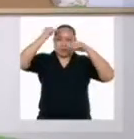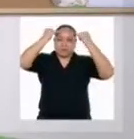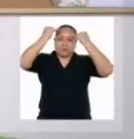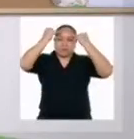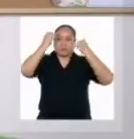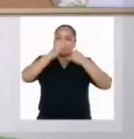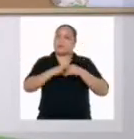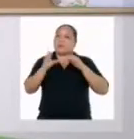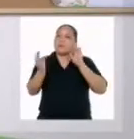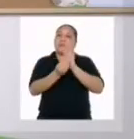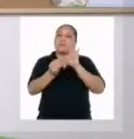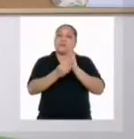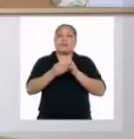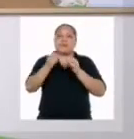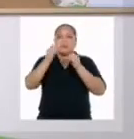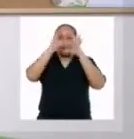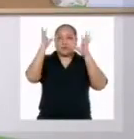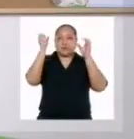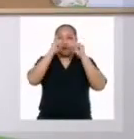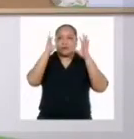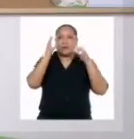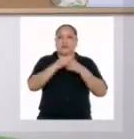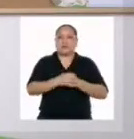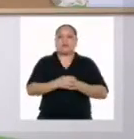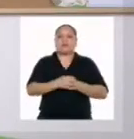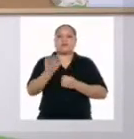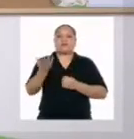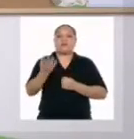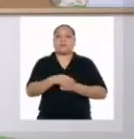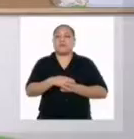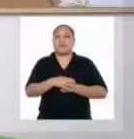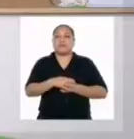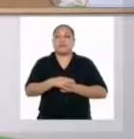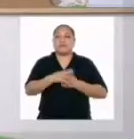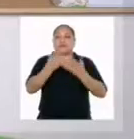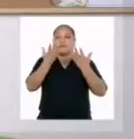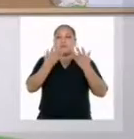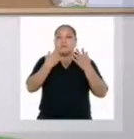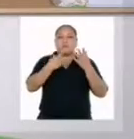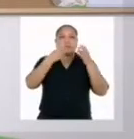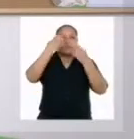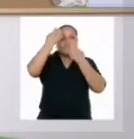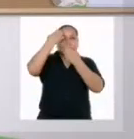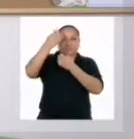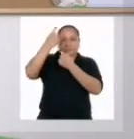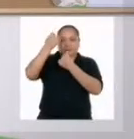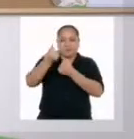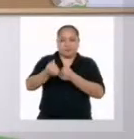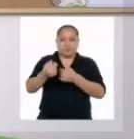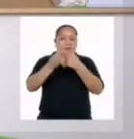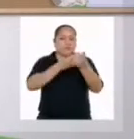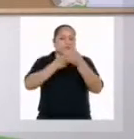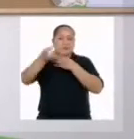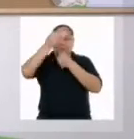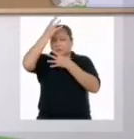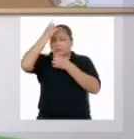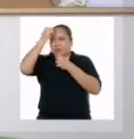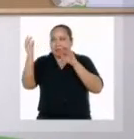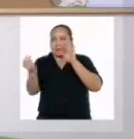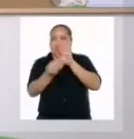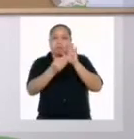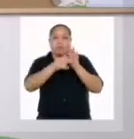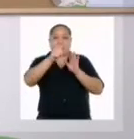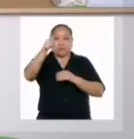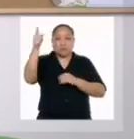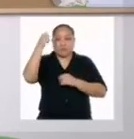Pueden agregar fechas, comentarios de especialistas, datos estadísticos, cualquier información que